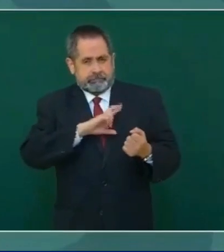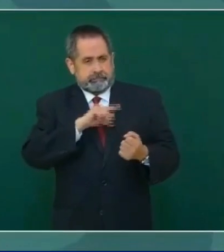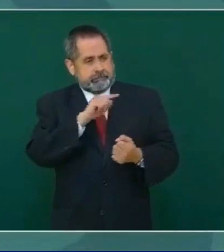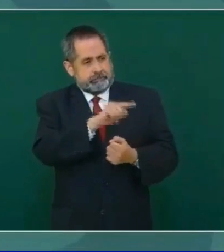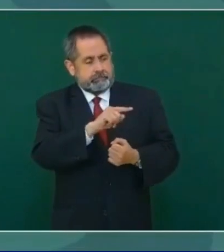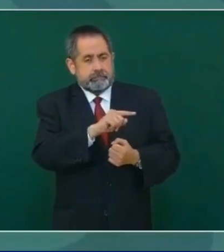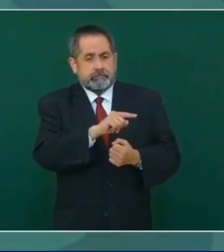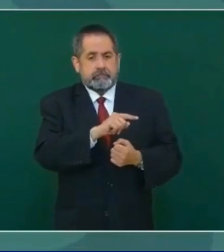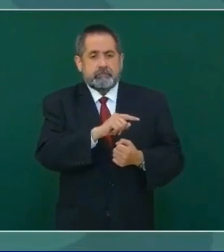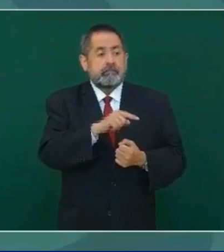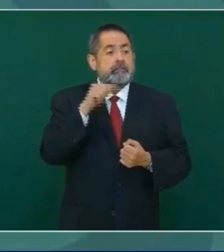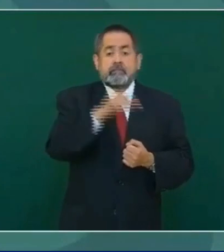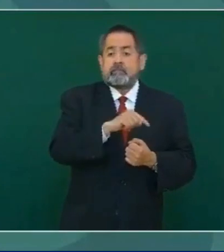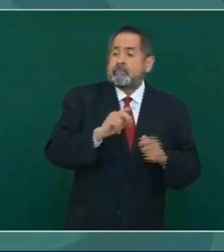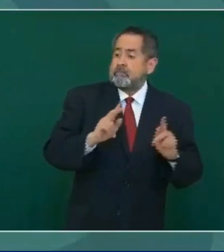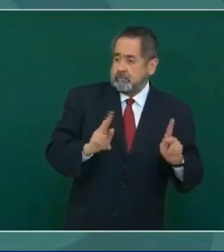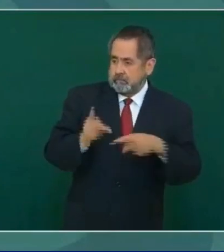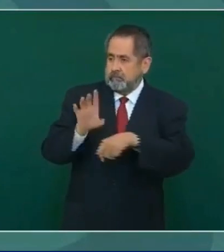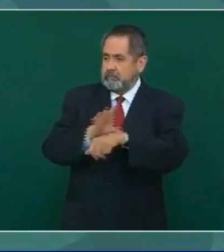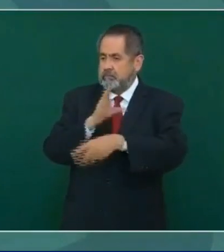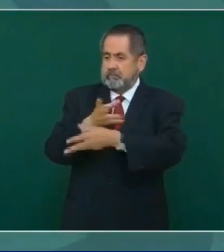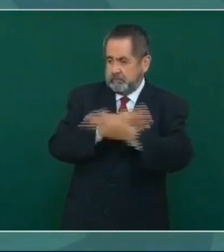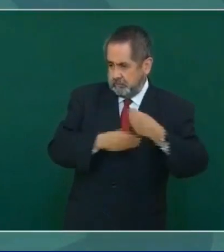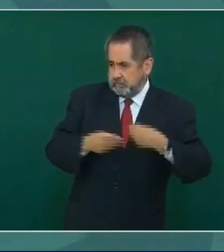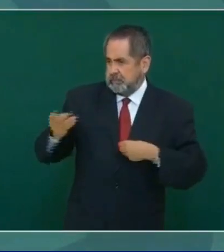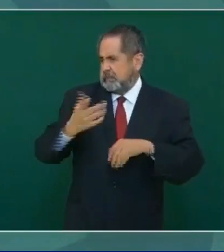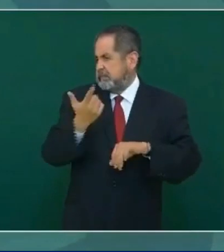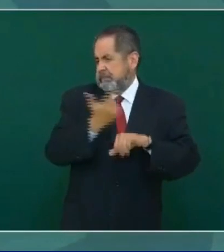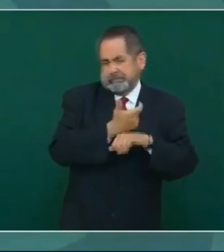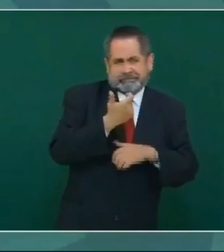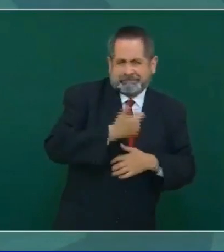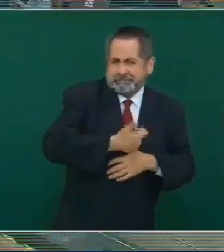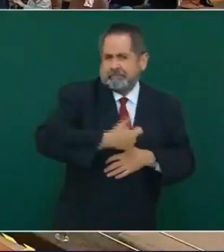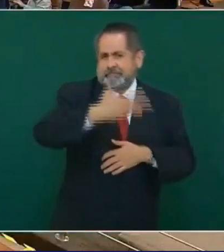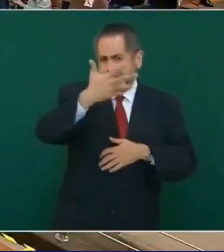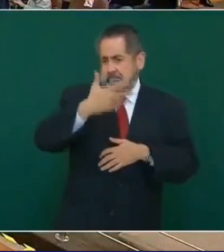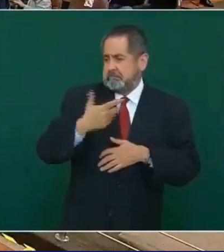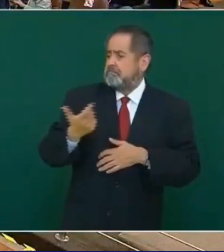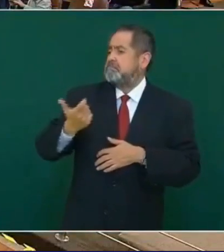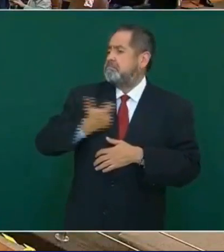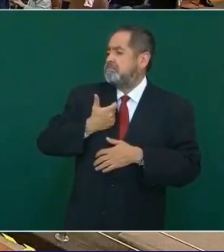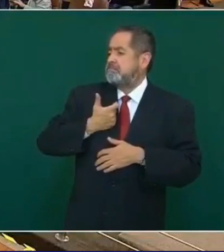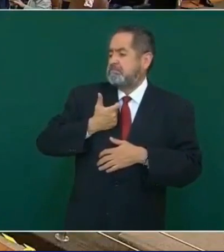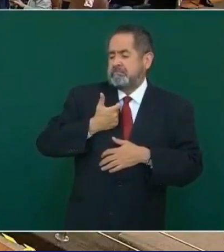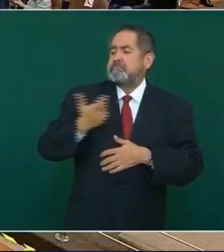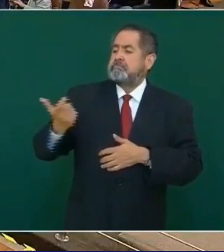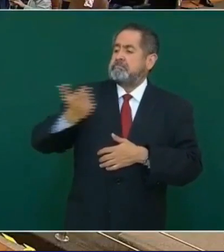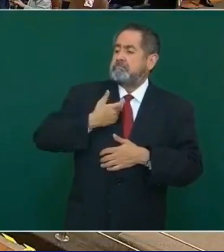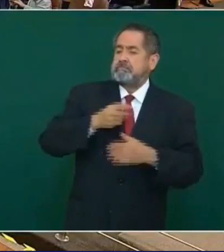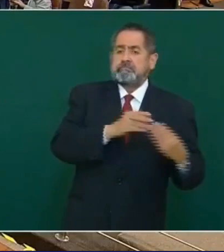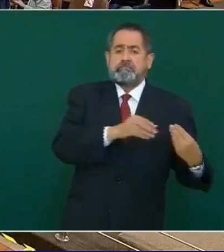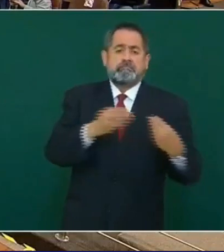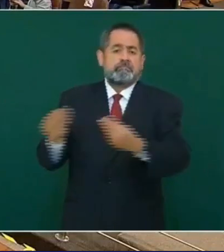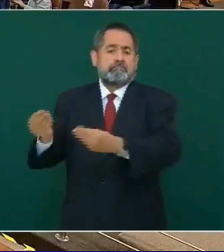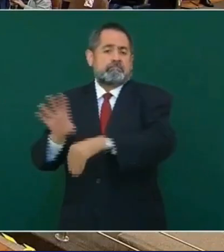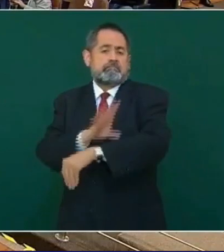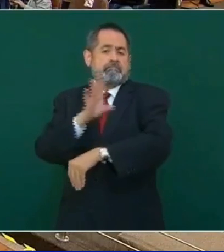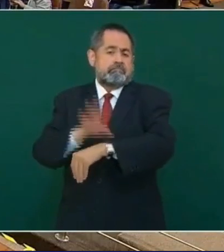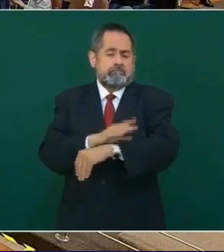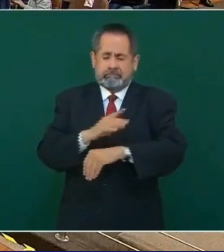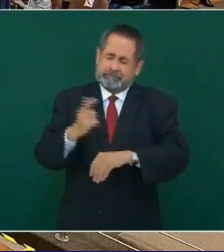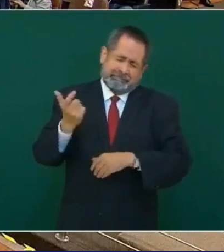particulares que le venden energía a precios elevadísimos a la Comisión Federal